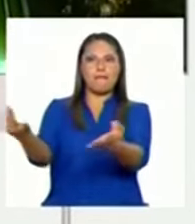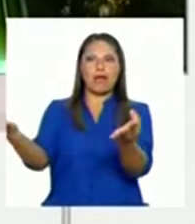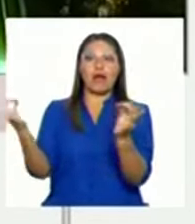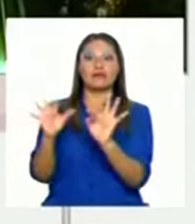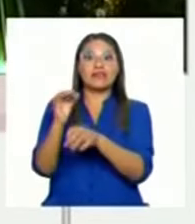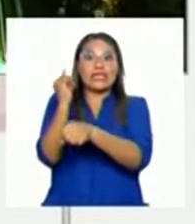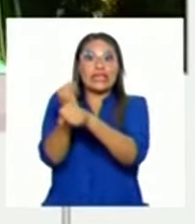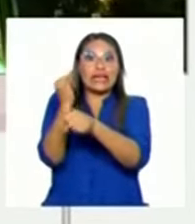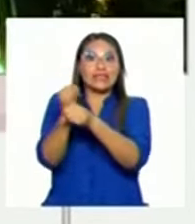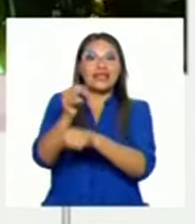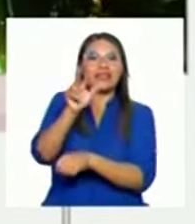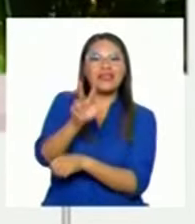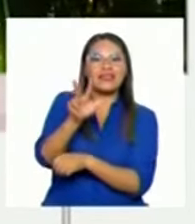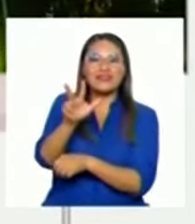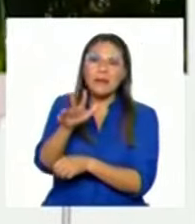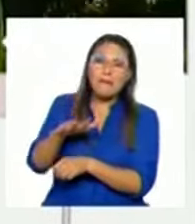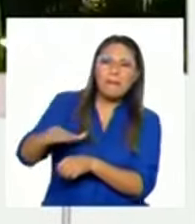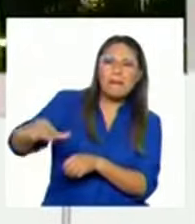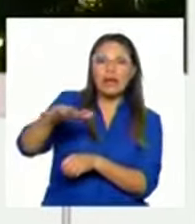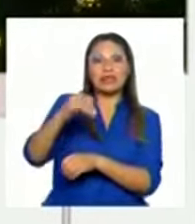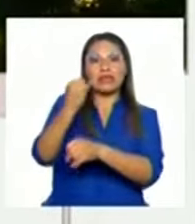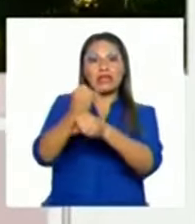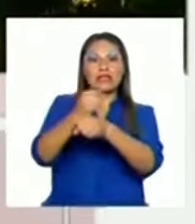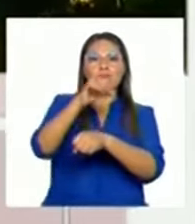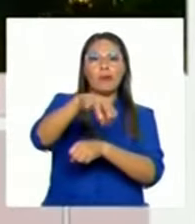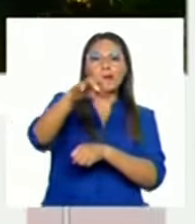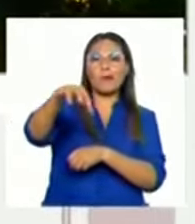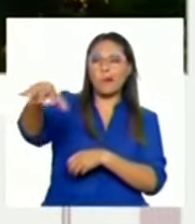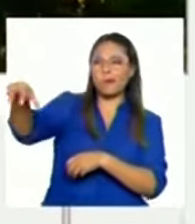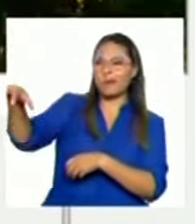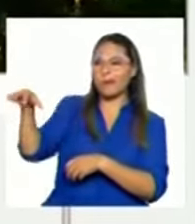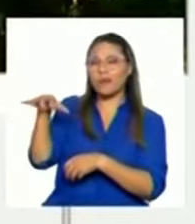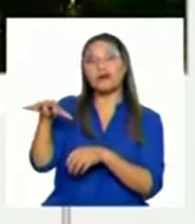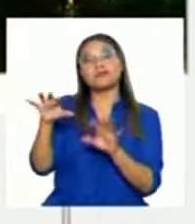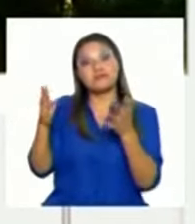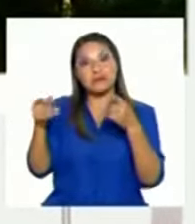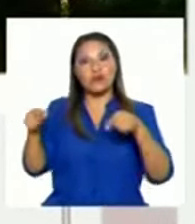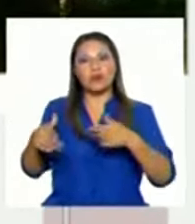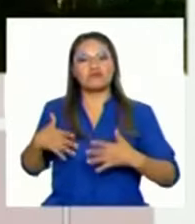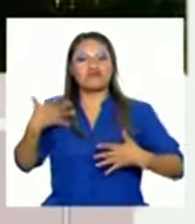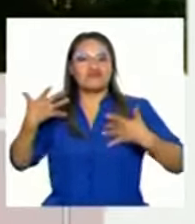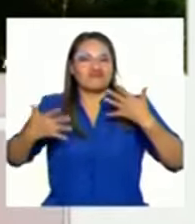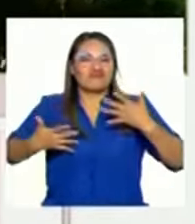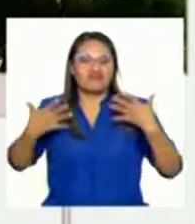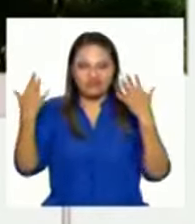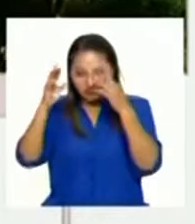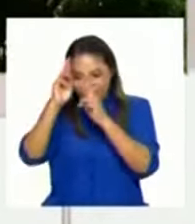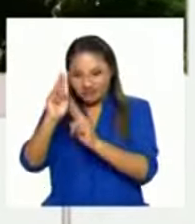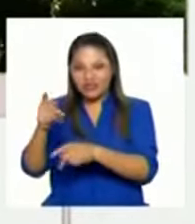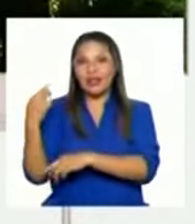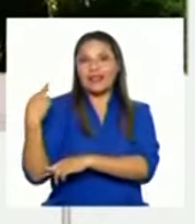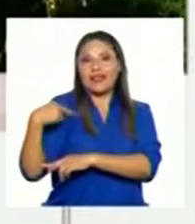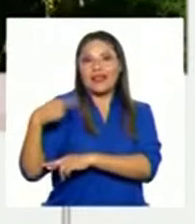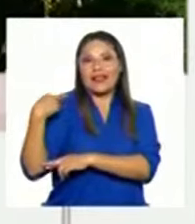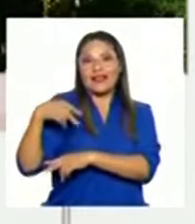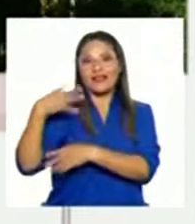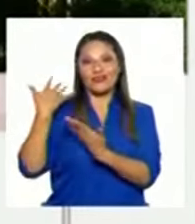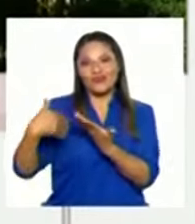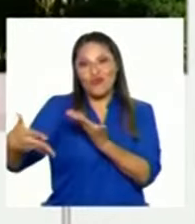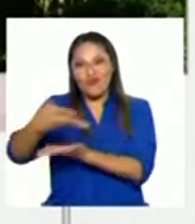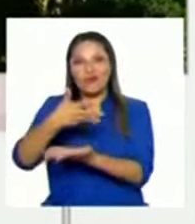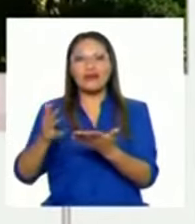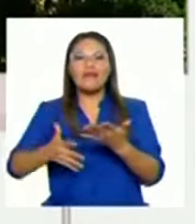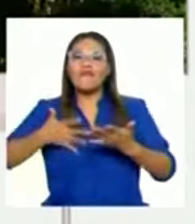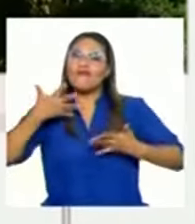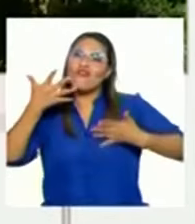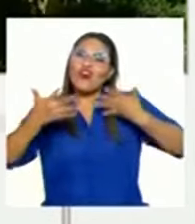pues, de iglesias, significa, pues, vivir, ¿no?, no solamente este fervor religioso, sino un espectáculo maravilloso que atrae tanto